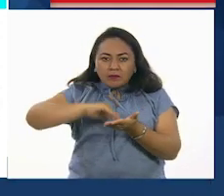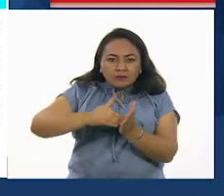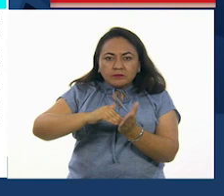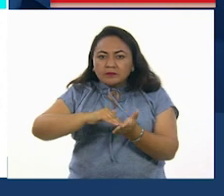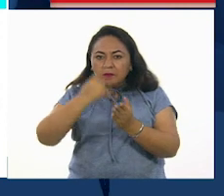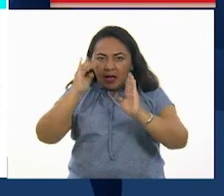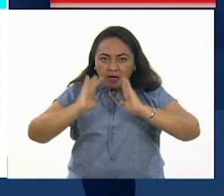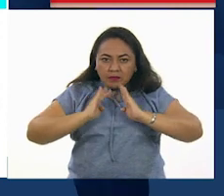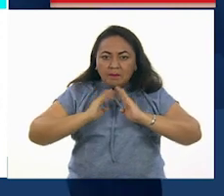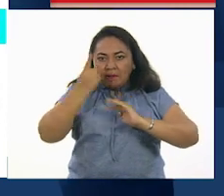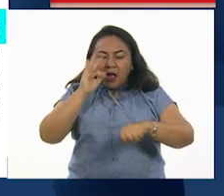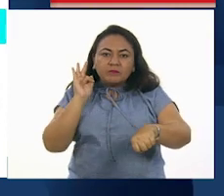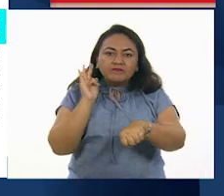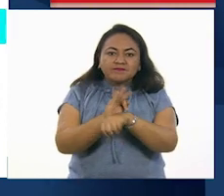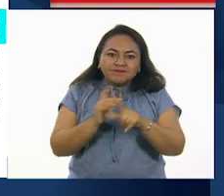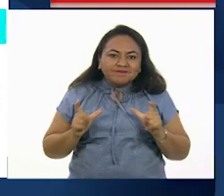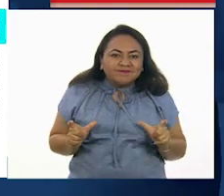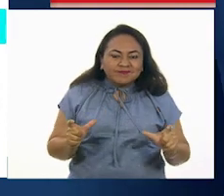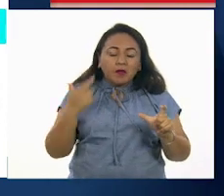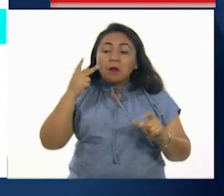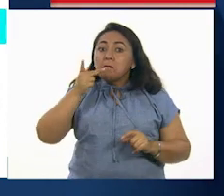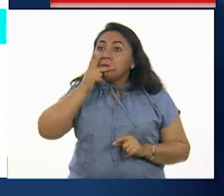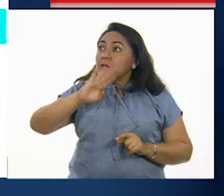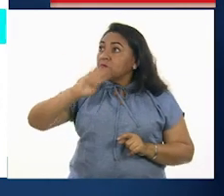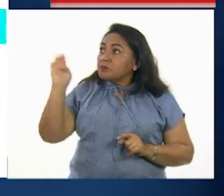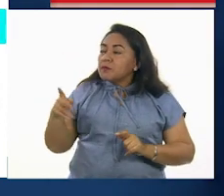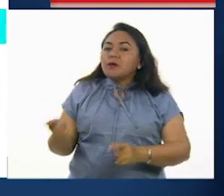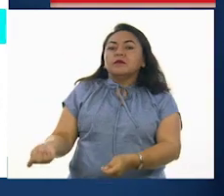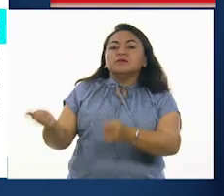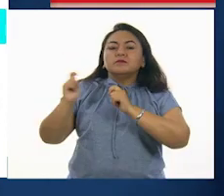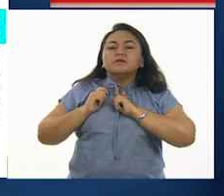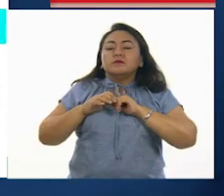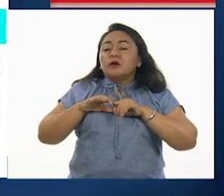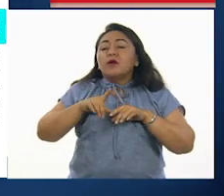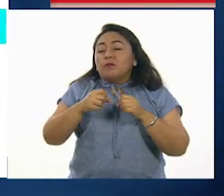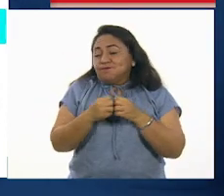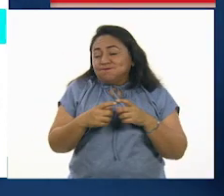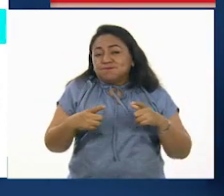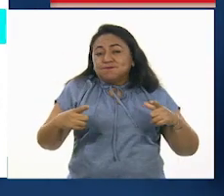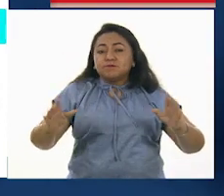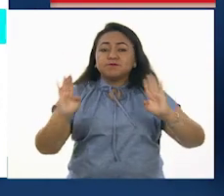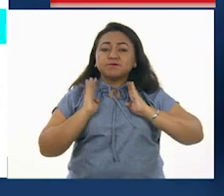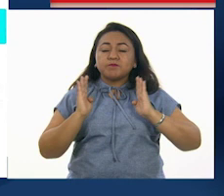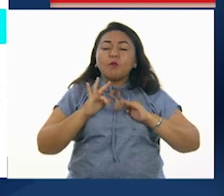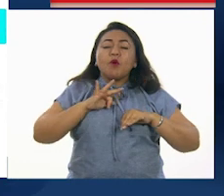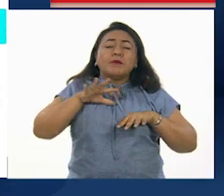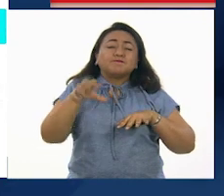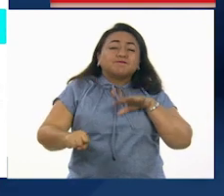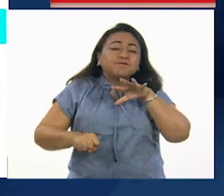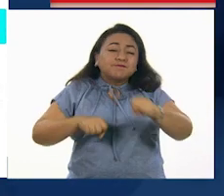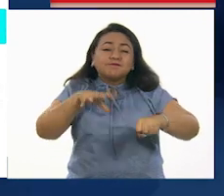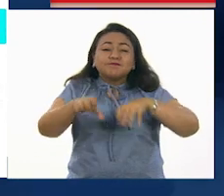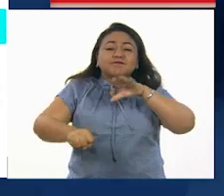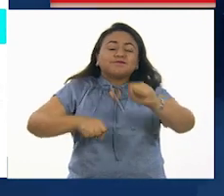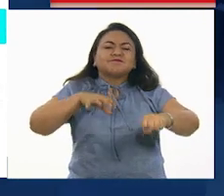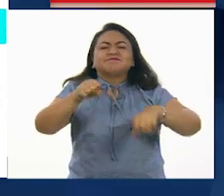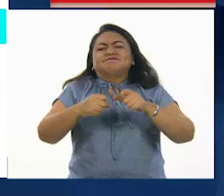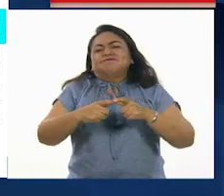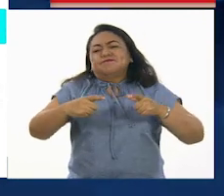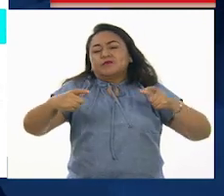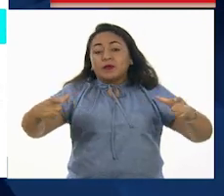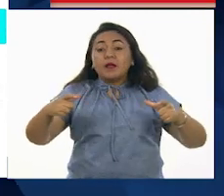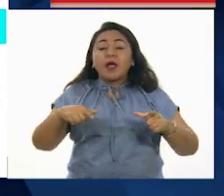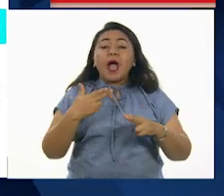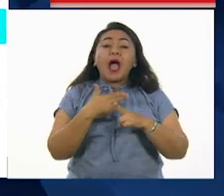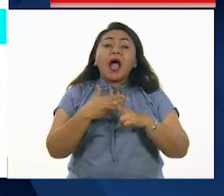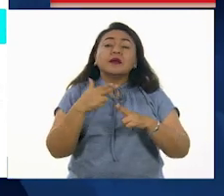para la defensa de su reino. Al morir su padre, formó un ejército con el que conquistó una vasta región. Su imperio llegó